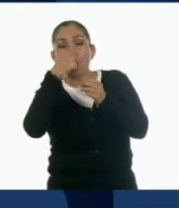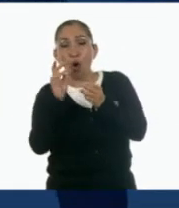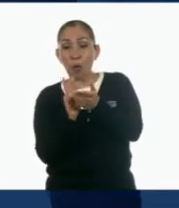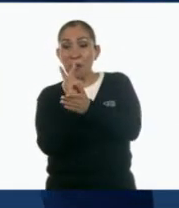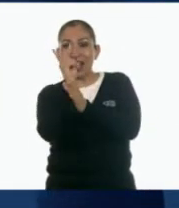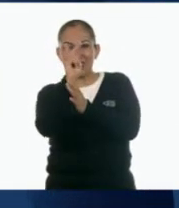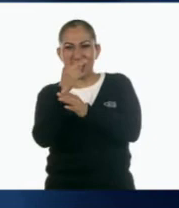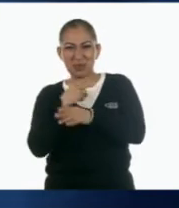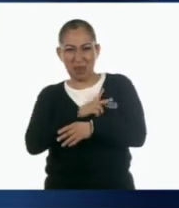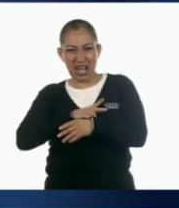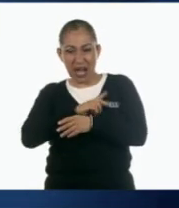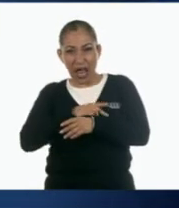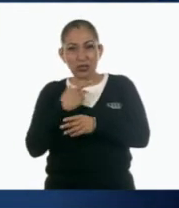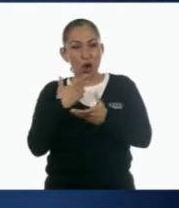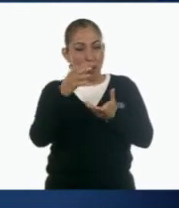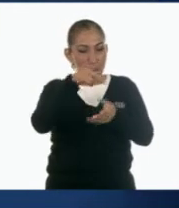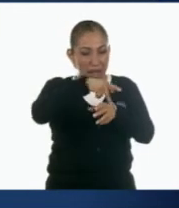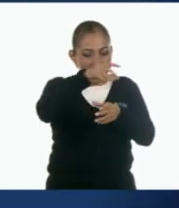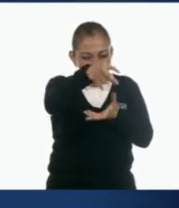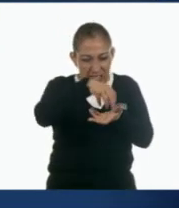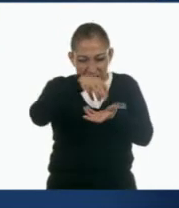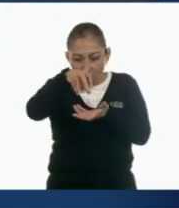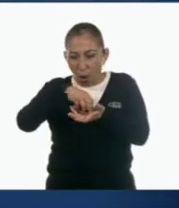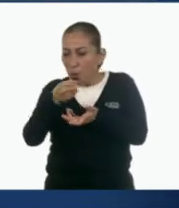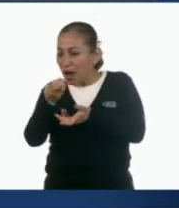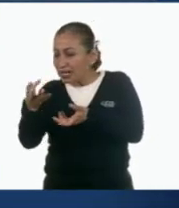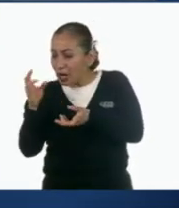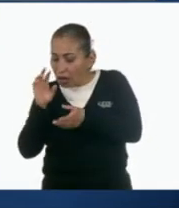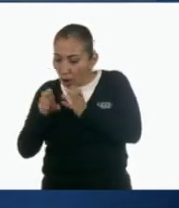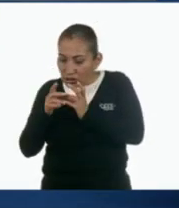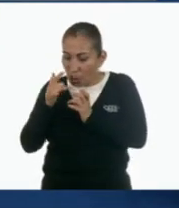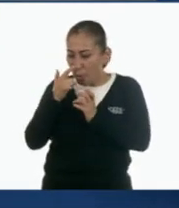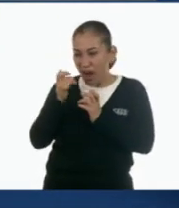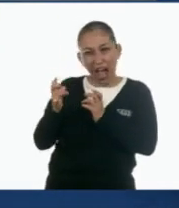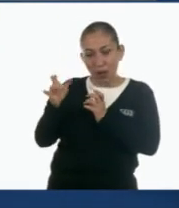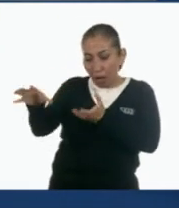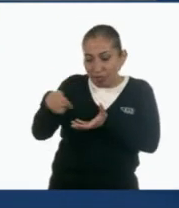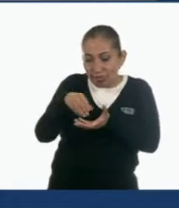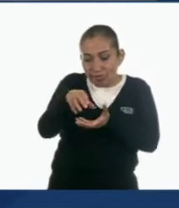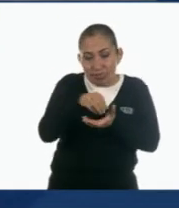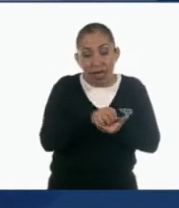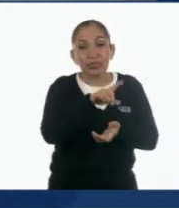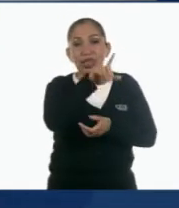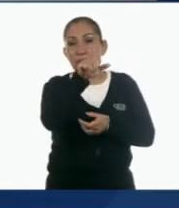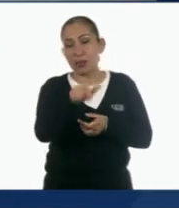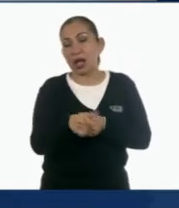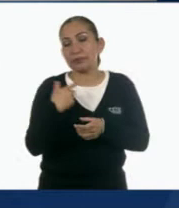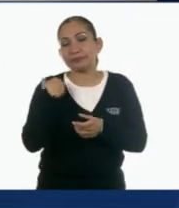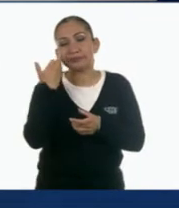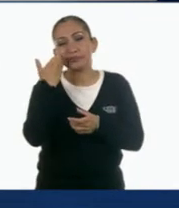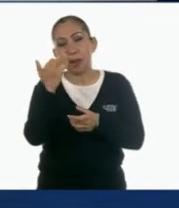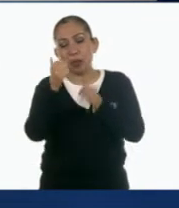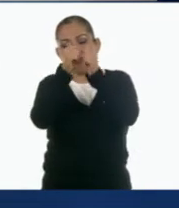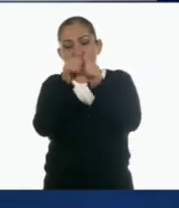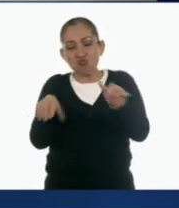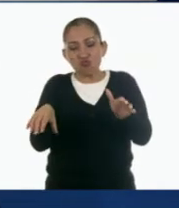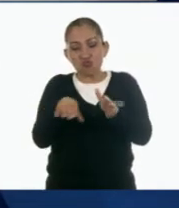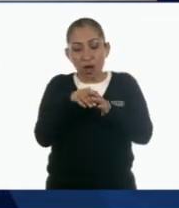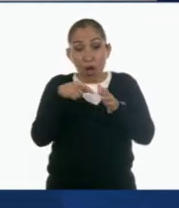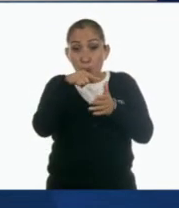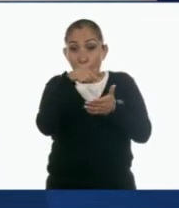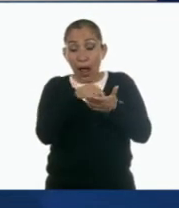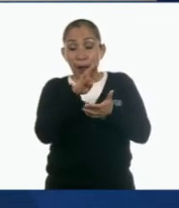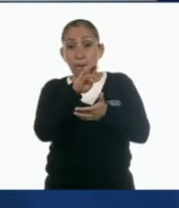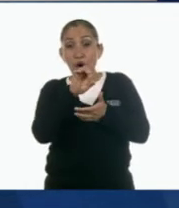venenosas. Juntaba pedernales y cualquier piedra que me parecía misteriosa. Después pasaba muchos días encerrada en una